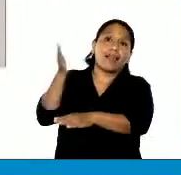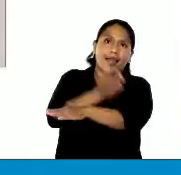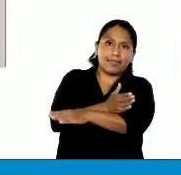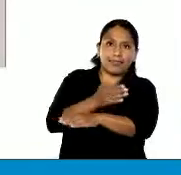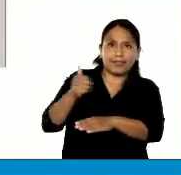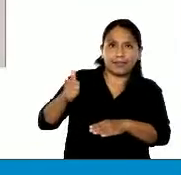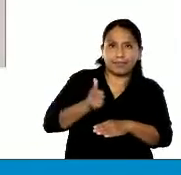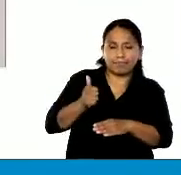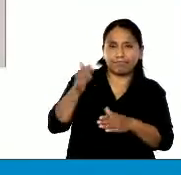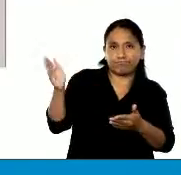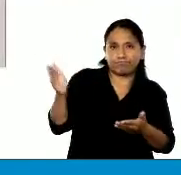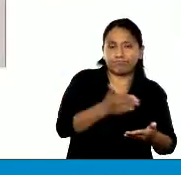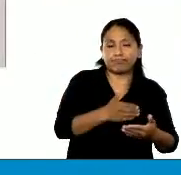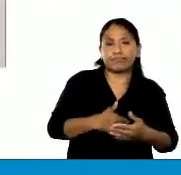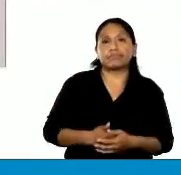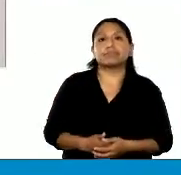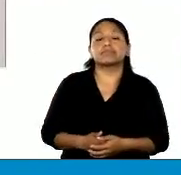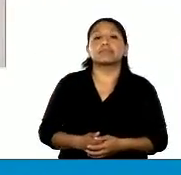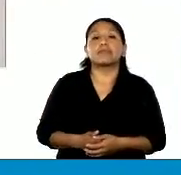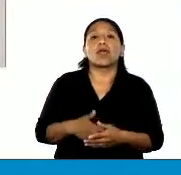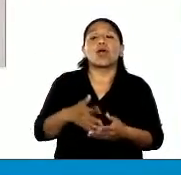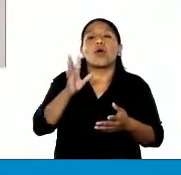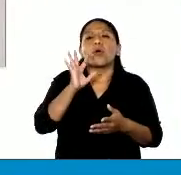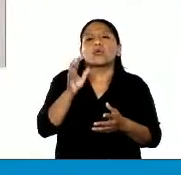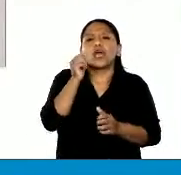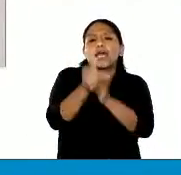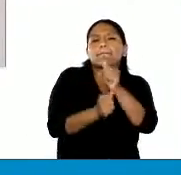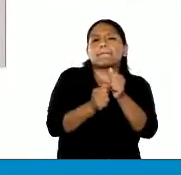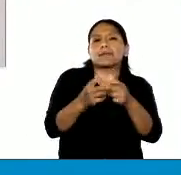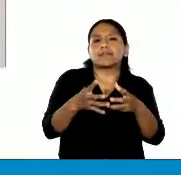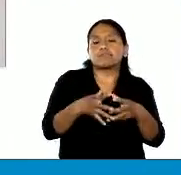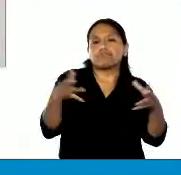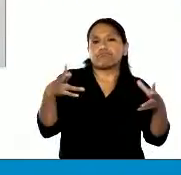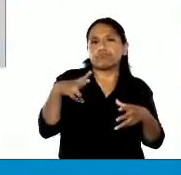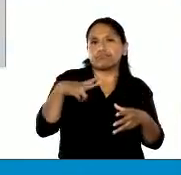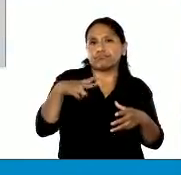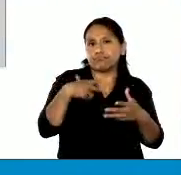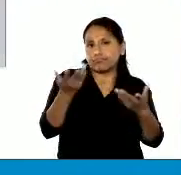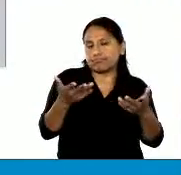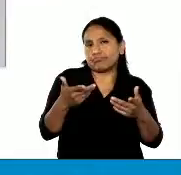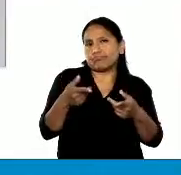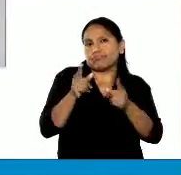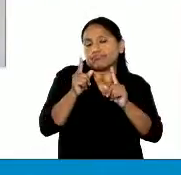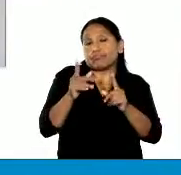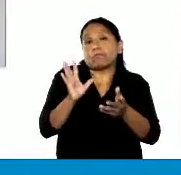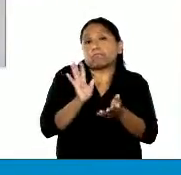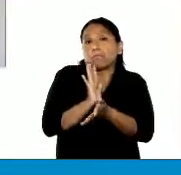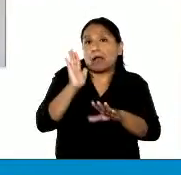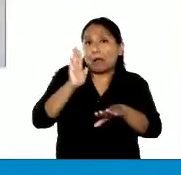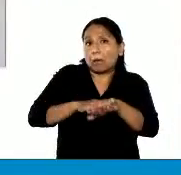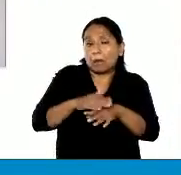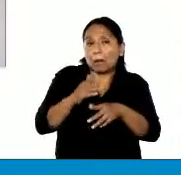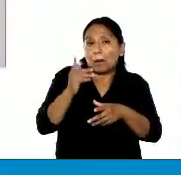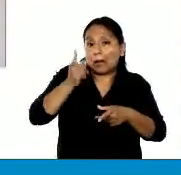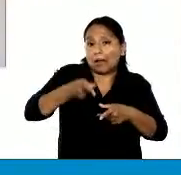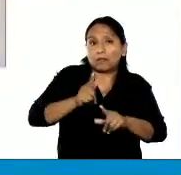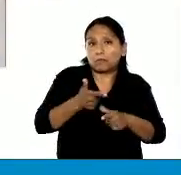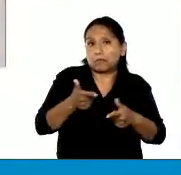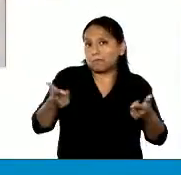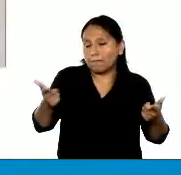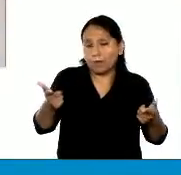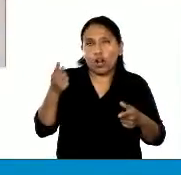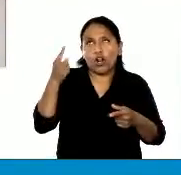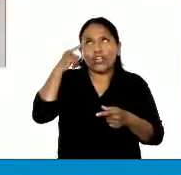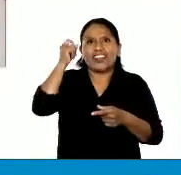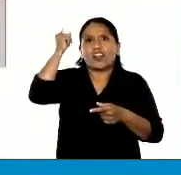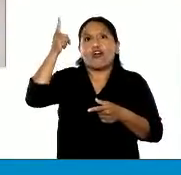cívico-militar. Obviamente que los grandes empresarios aún continúan impunes, los que participaron, los que fueron los